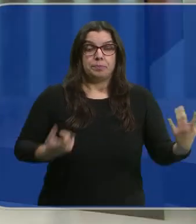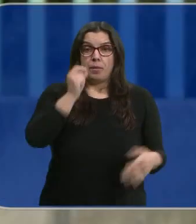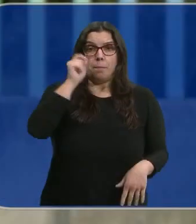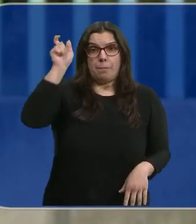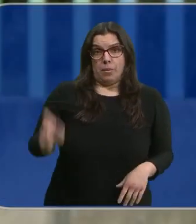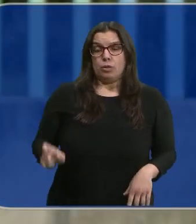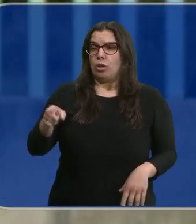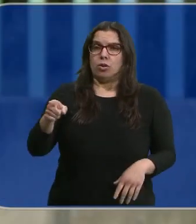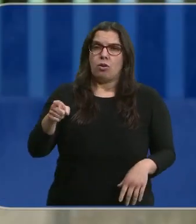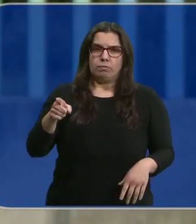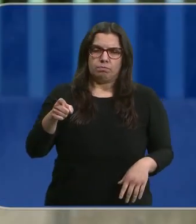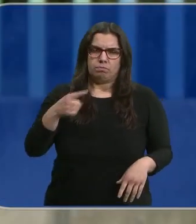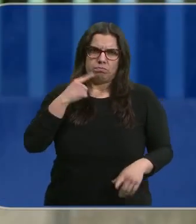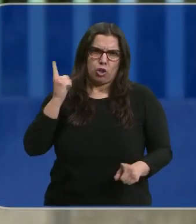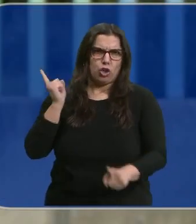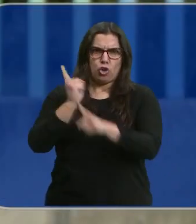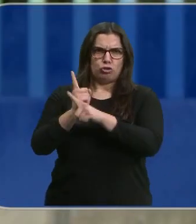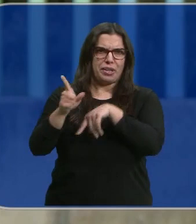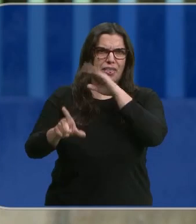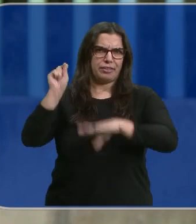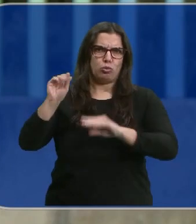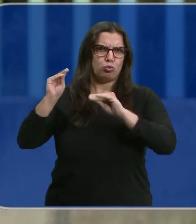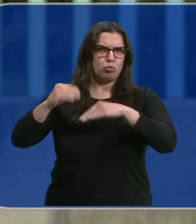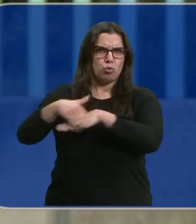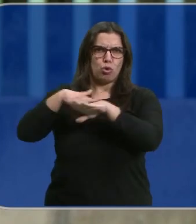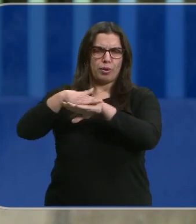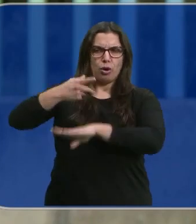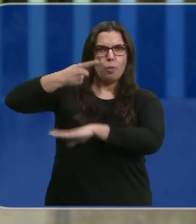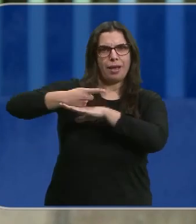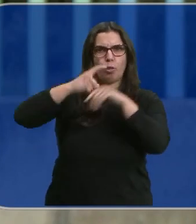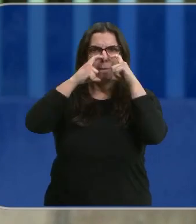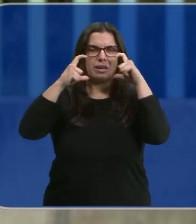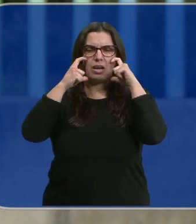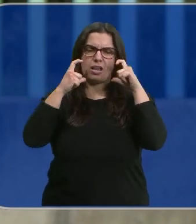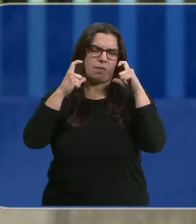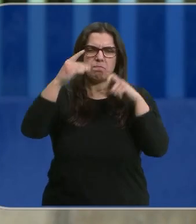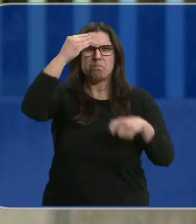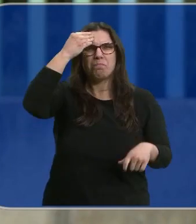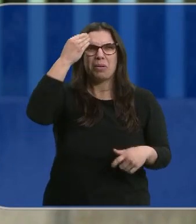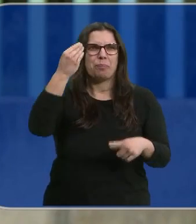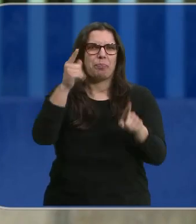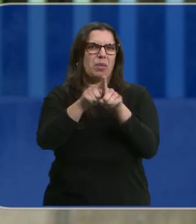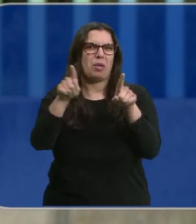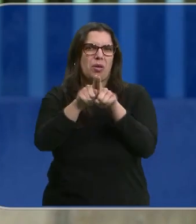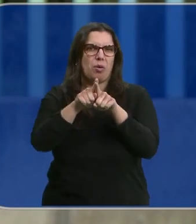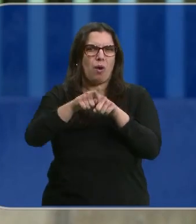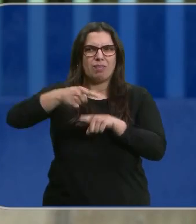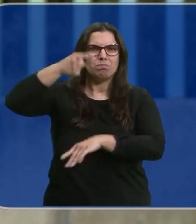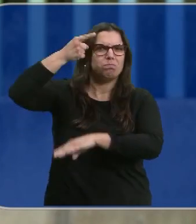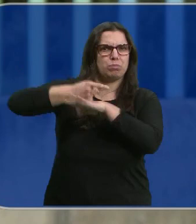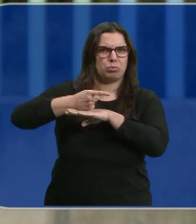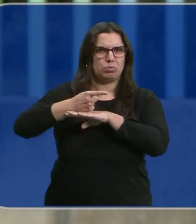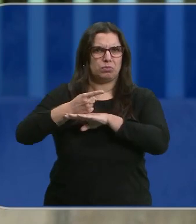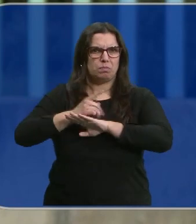Alfonso Fernández Mañueco está absolutamente en contra de esta medida del Gobierno. La obligatoriedad de las mascarillas lo considera, dice, una